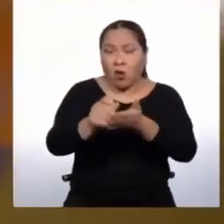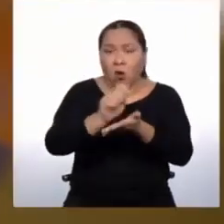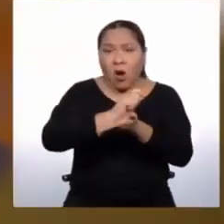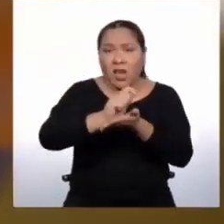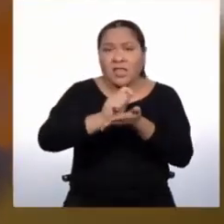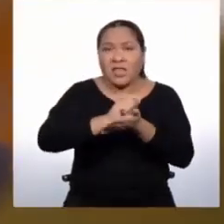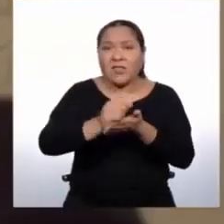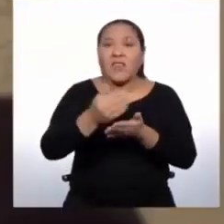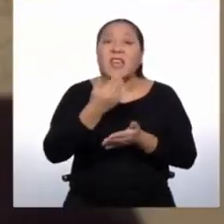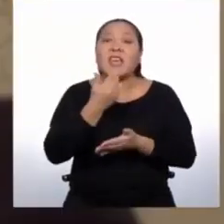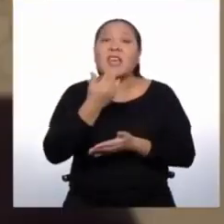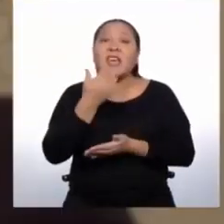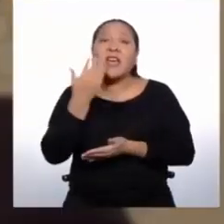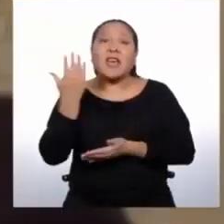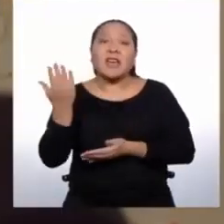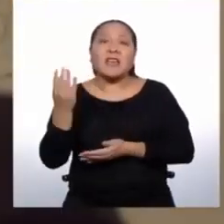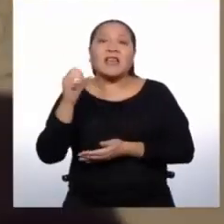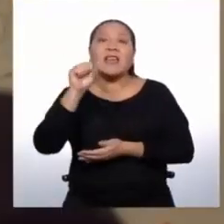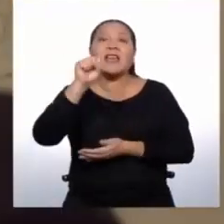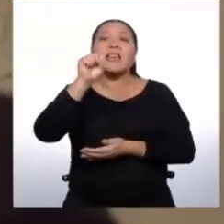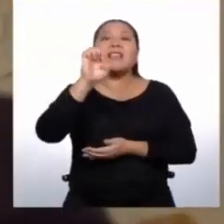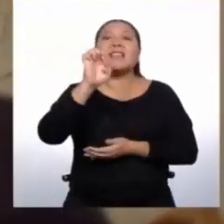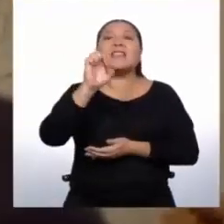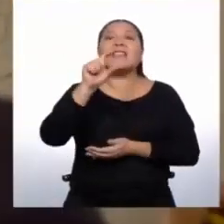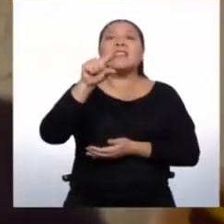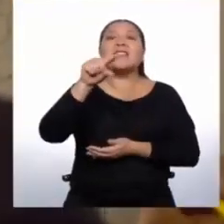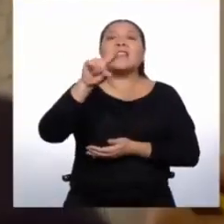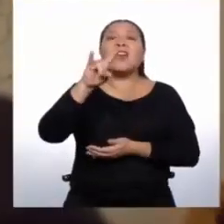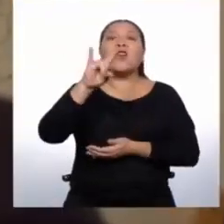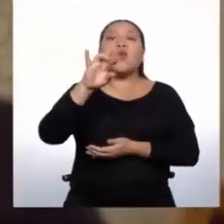fue Segura.